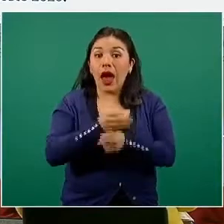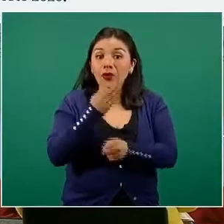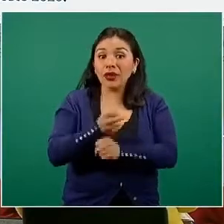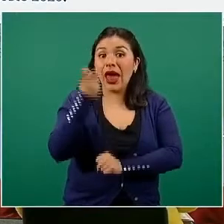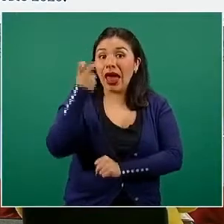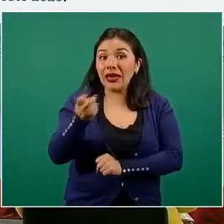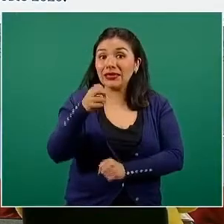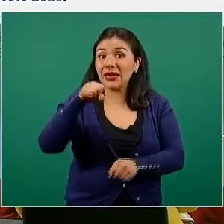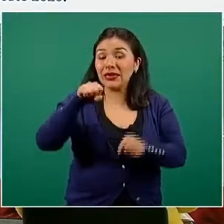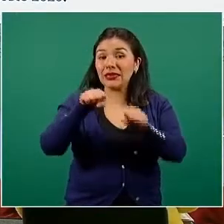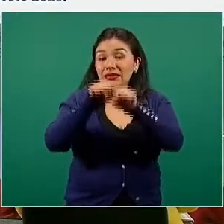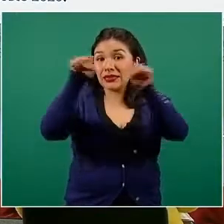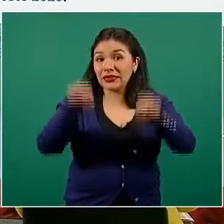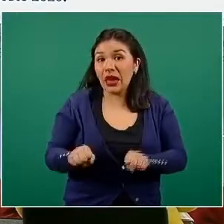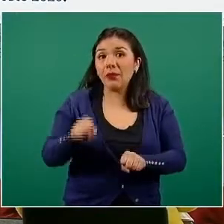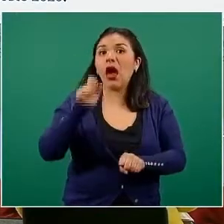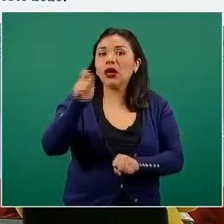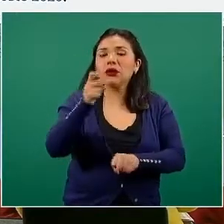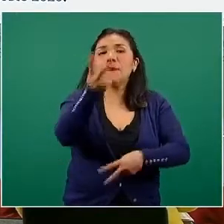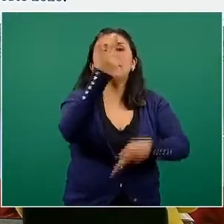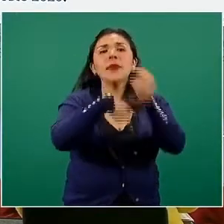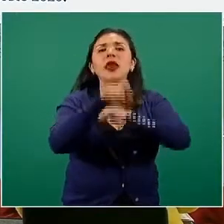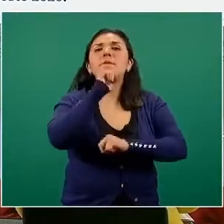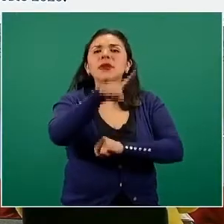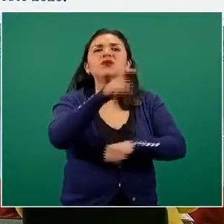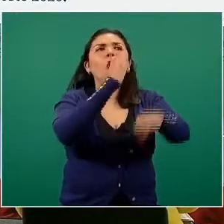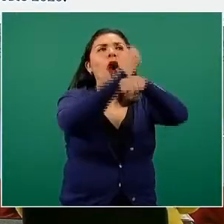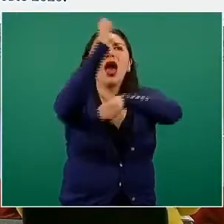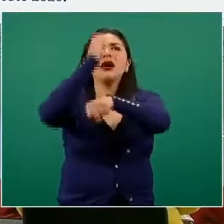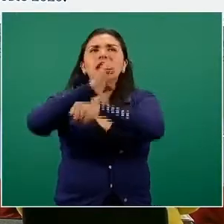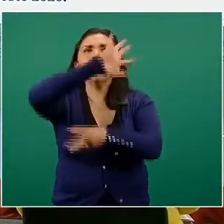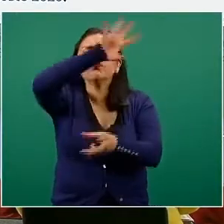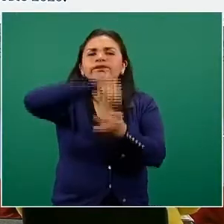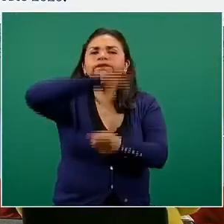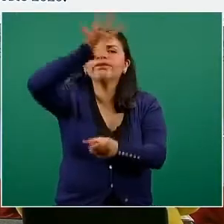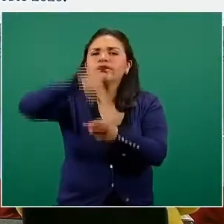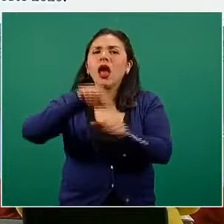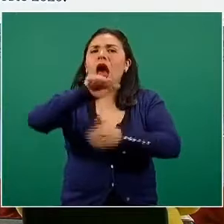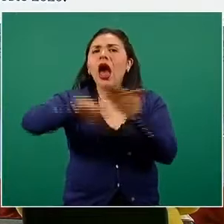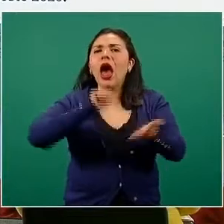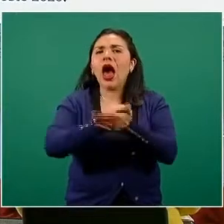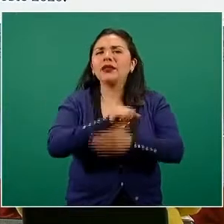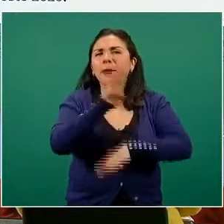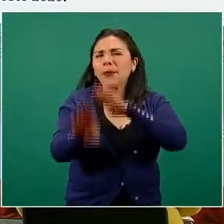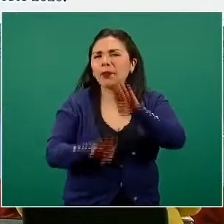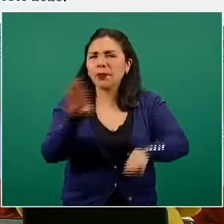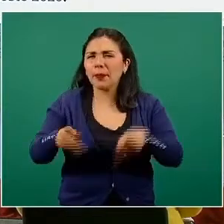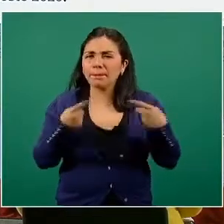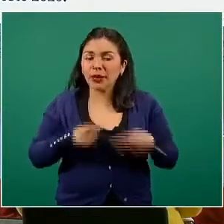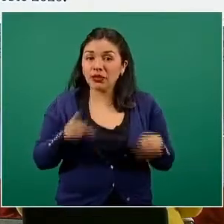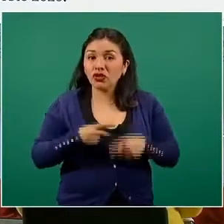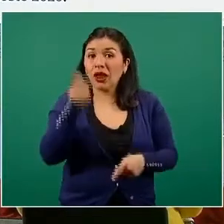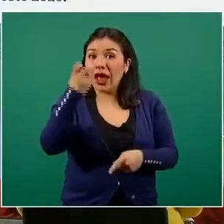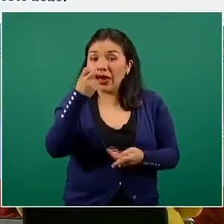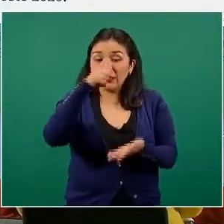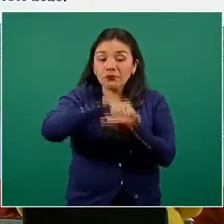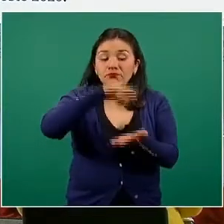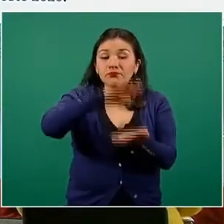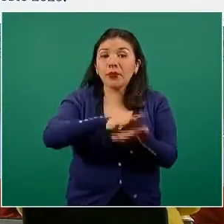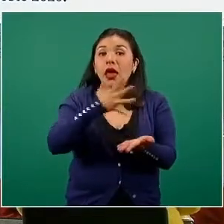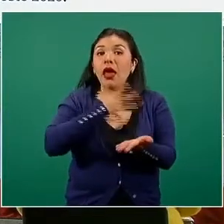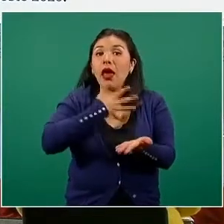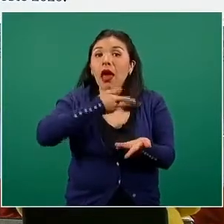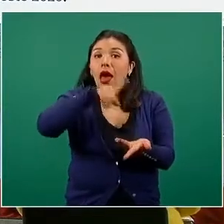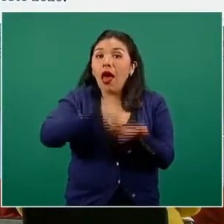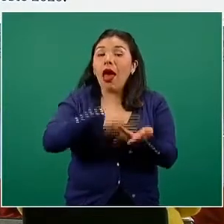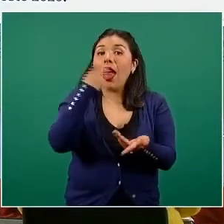este sistema es un sistema que viene de los estados, de los registros, el acta de defunción, y esta es la que se registra